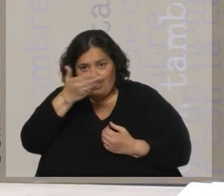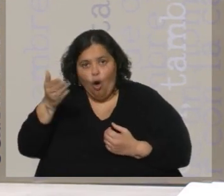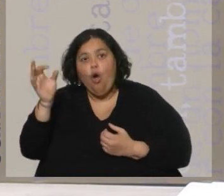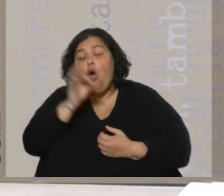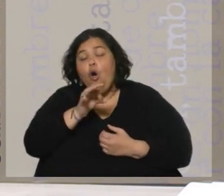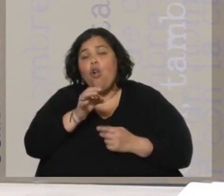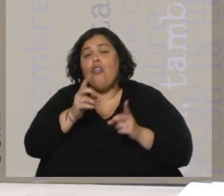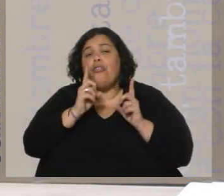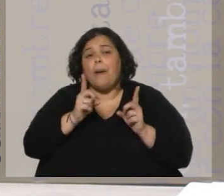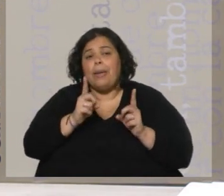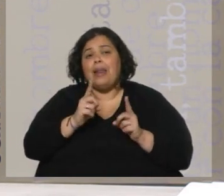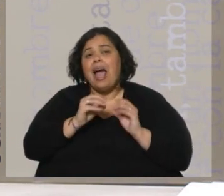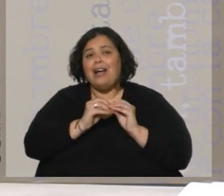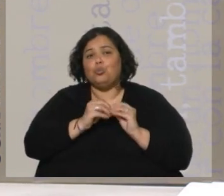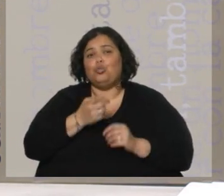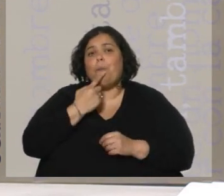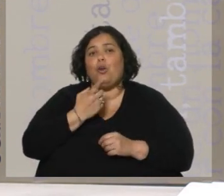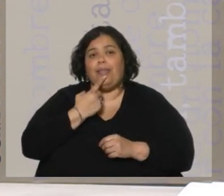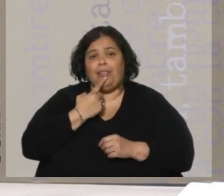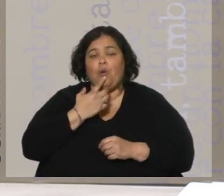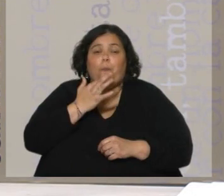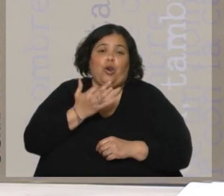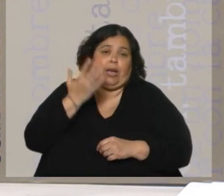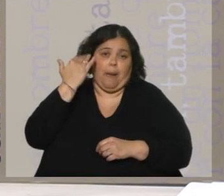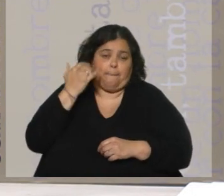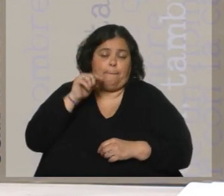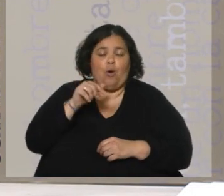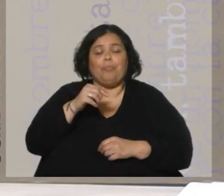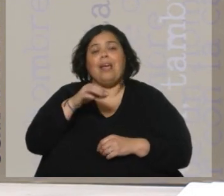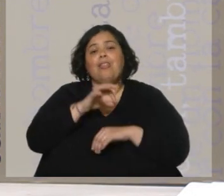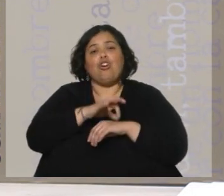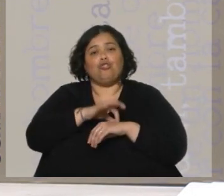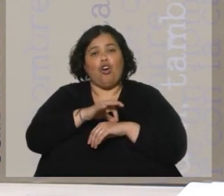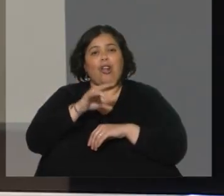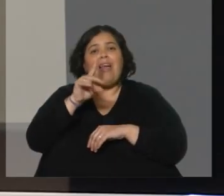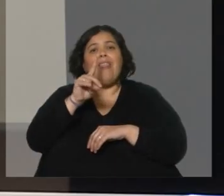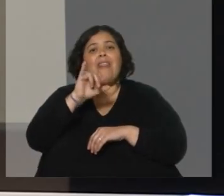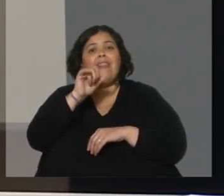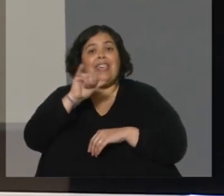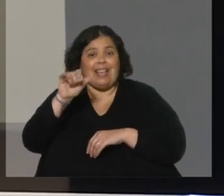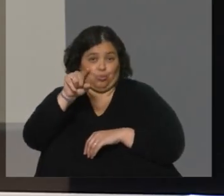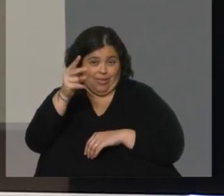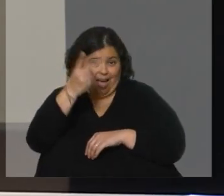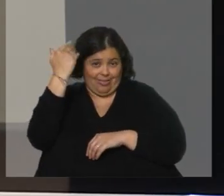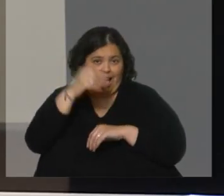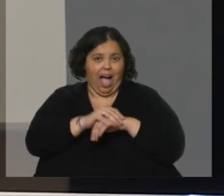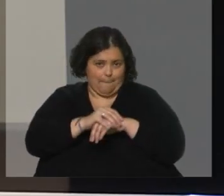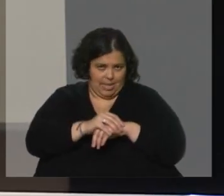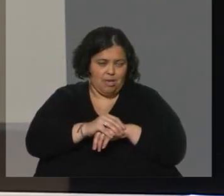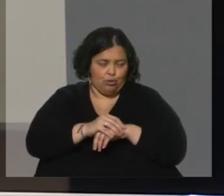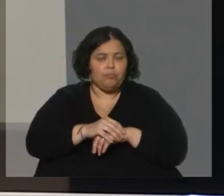a temas políticos por ejemplo el otro día el doctor de días que ahora te dice que fue amigo mucho tiempo se